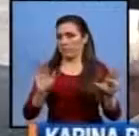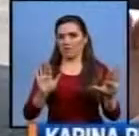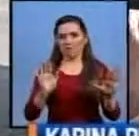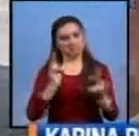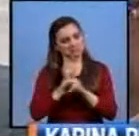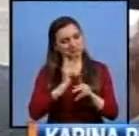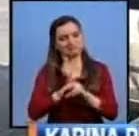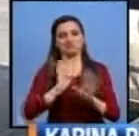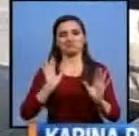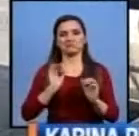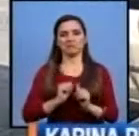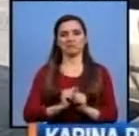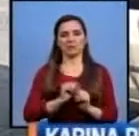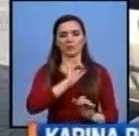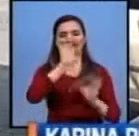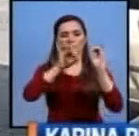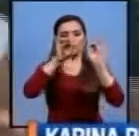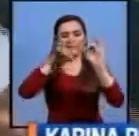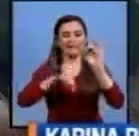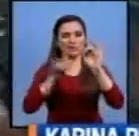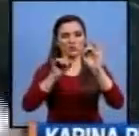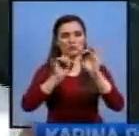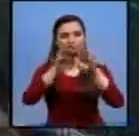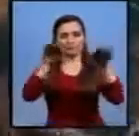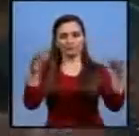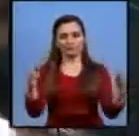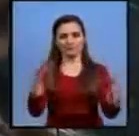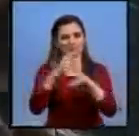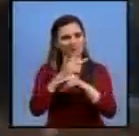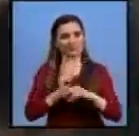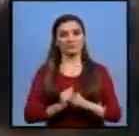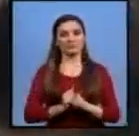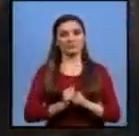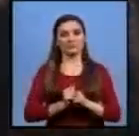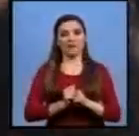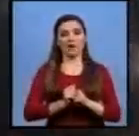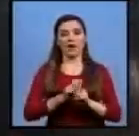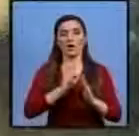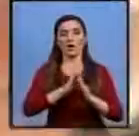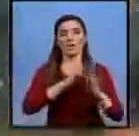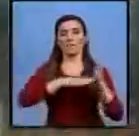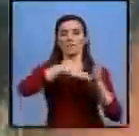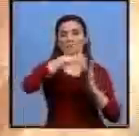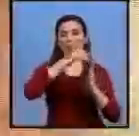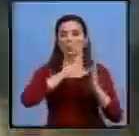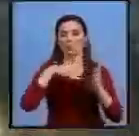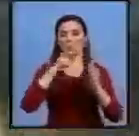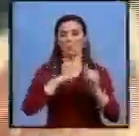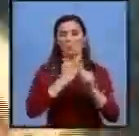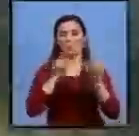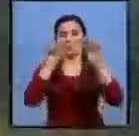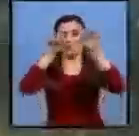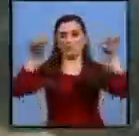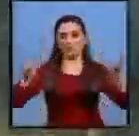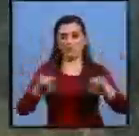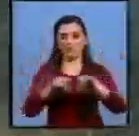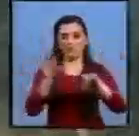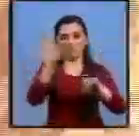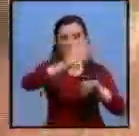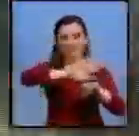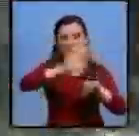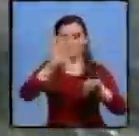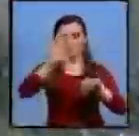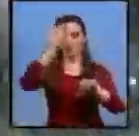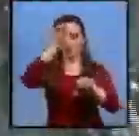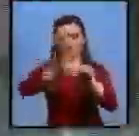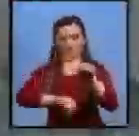evitar que caiga la ceniza sobre mi auto. Tanto la pintura como el parabrisas son las primeras partes que la ceniza volcánica puede